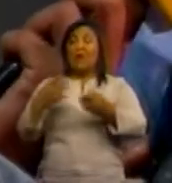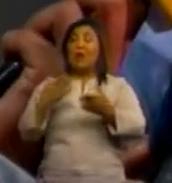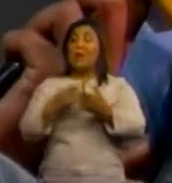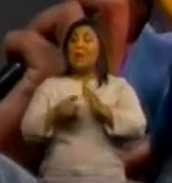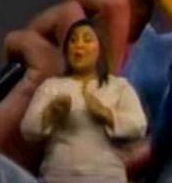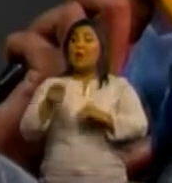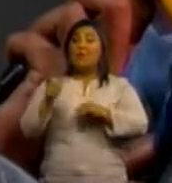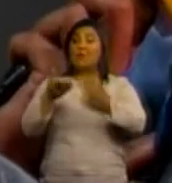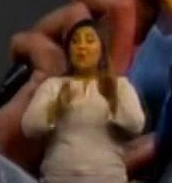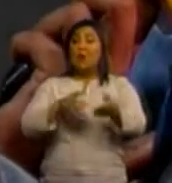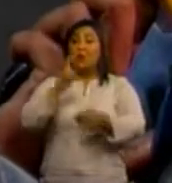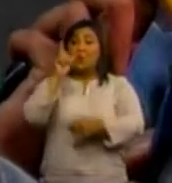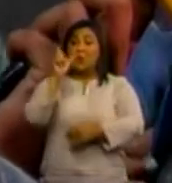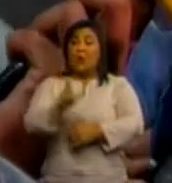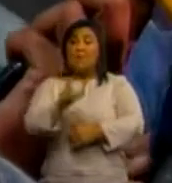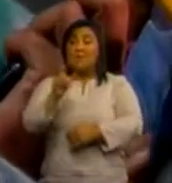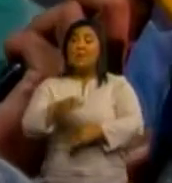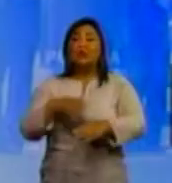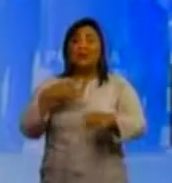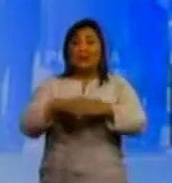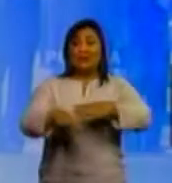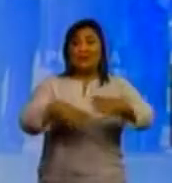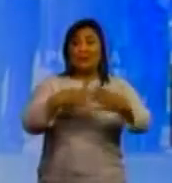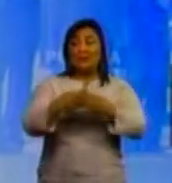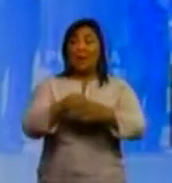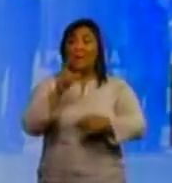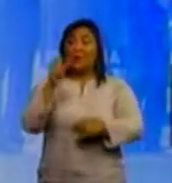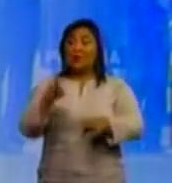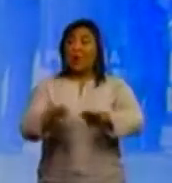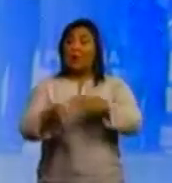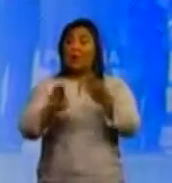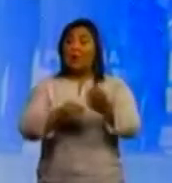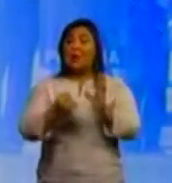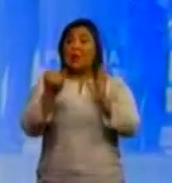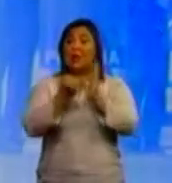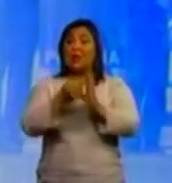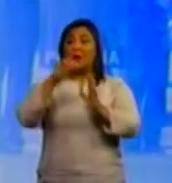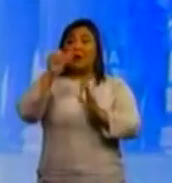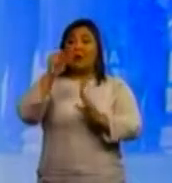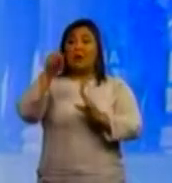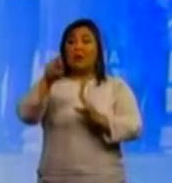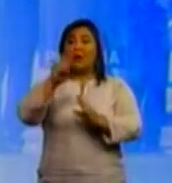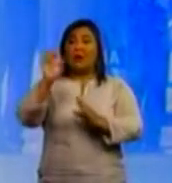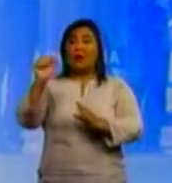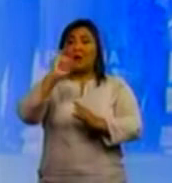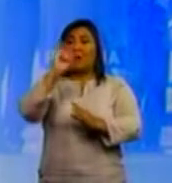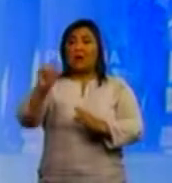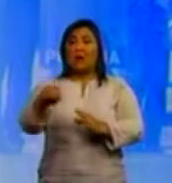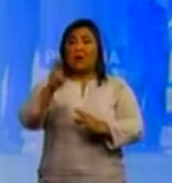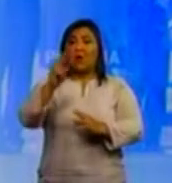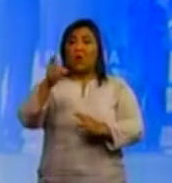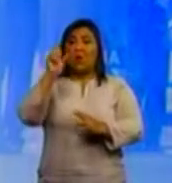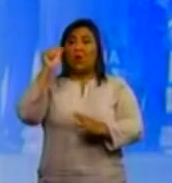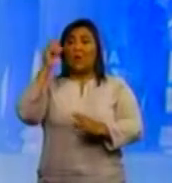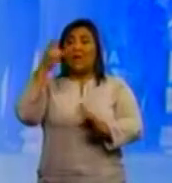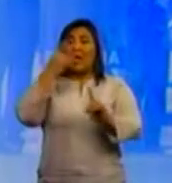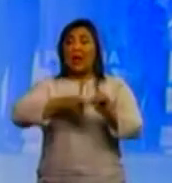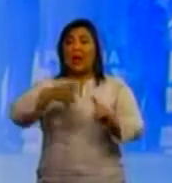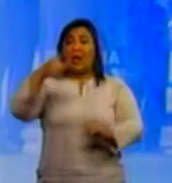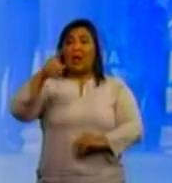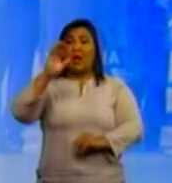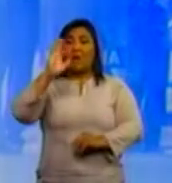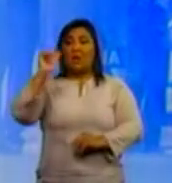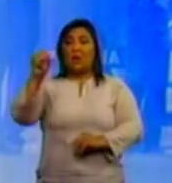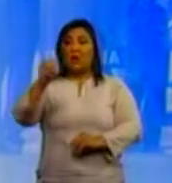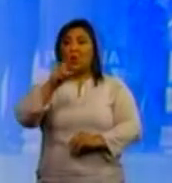el fallecimiento de una persona privada de libertad. El fallecido fue identificado como Andrés Mauricio Jordán Veloz, alias Patolín, quien habría